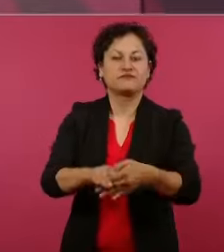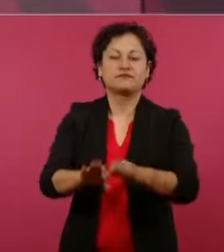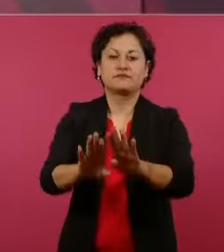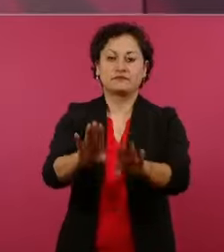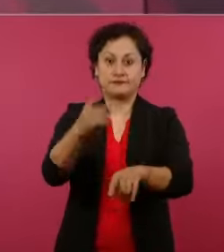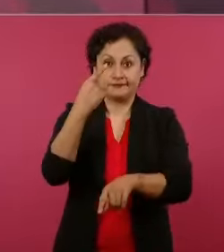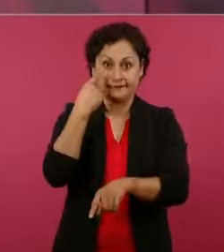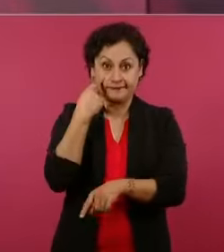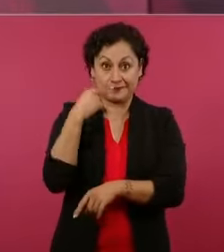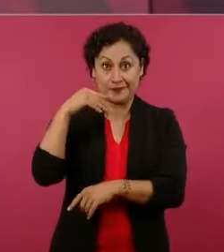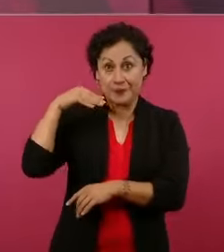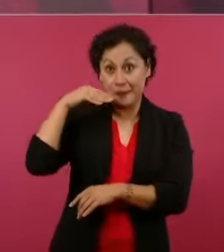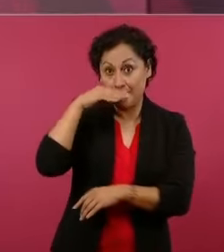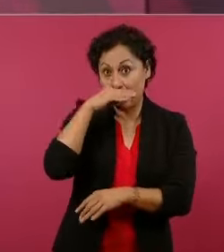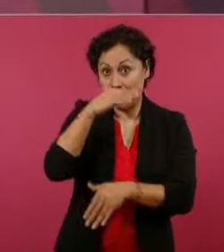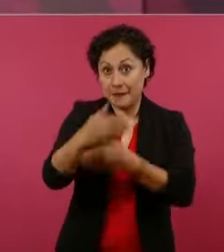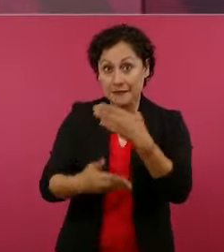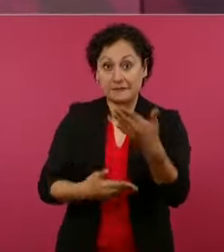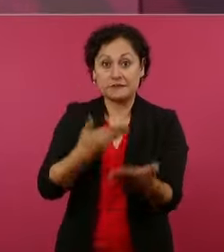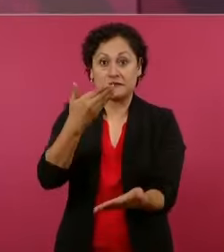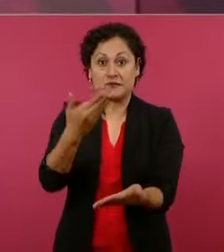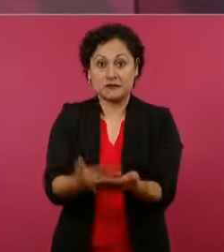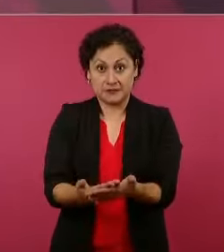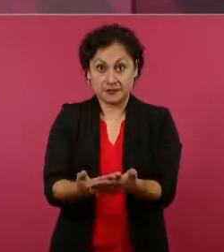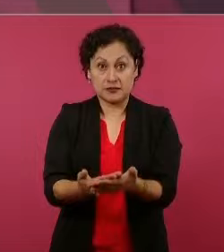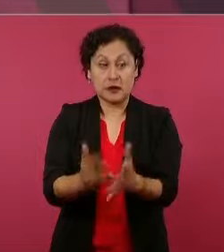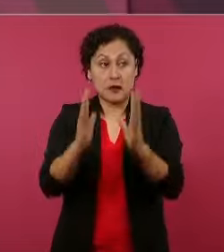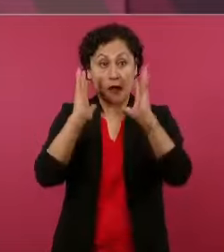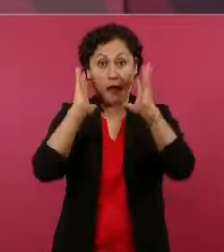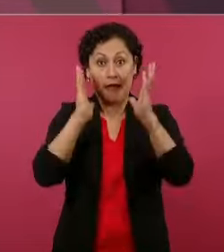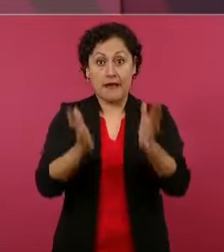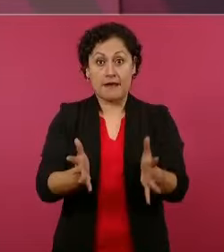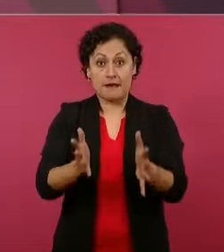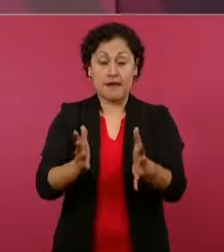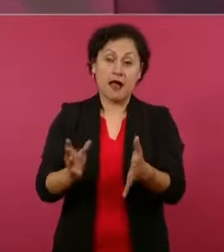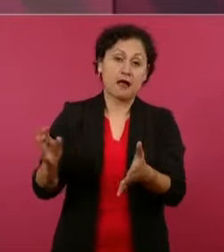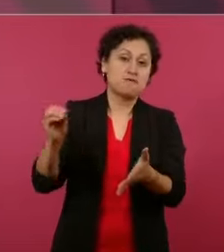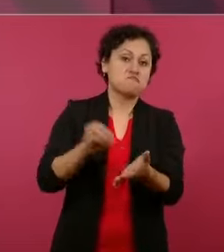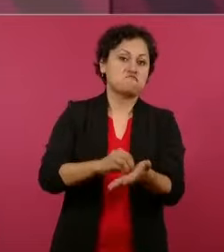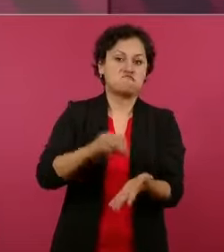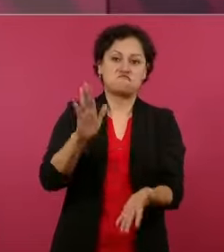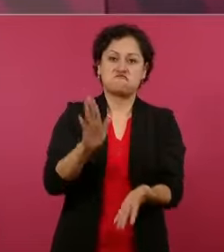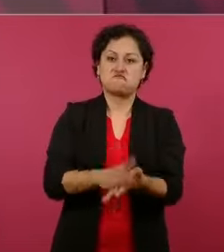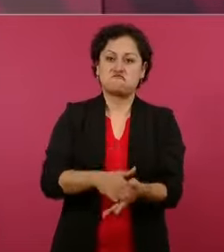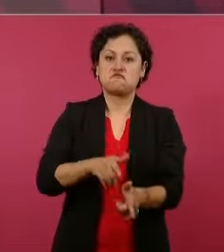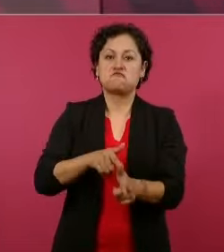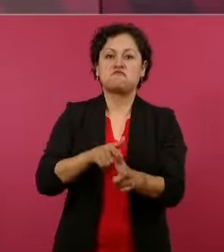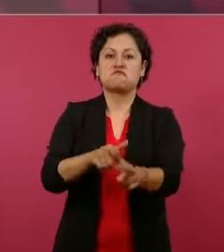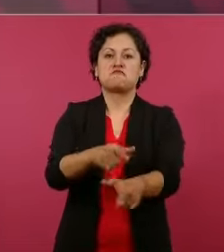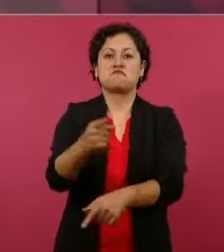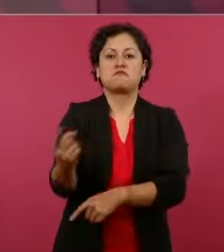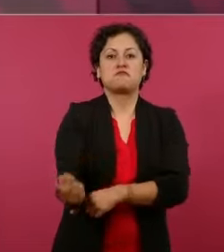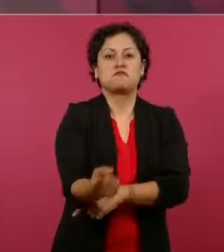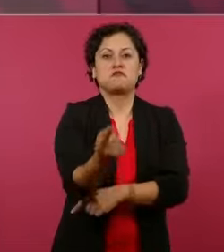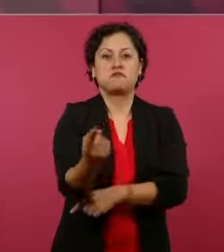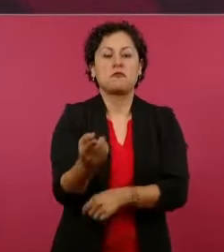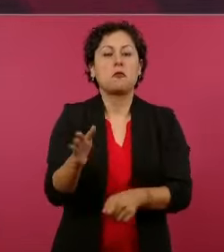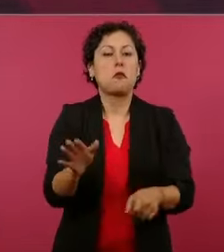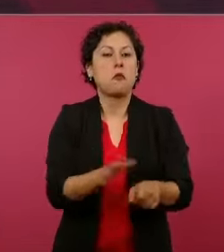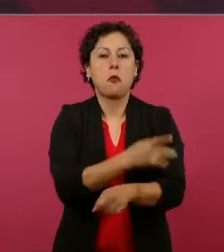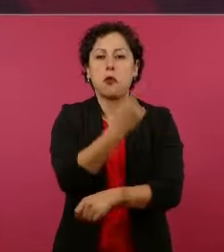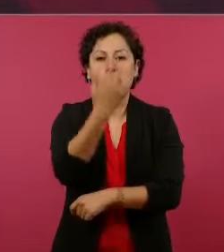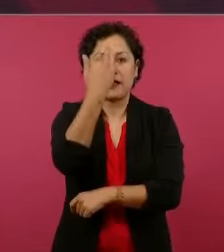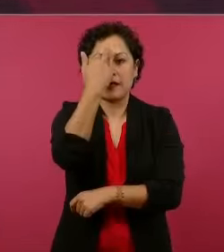para quedarse la salud No es un privilegio es un derecho